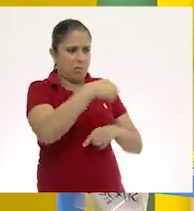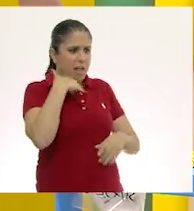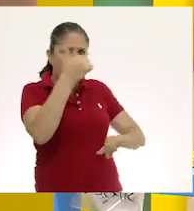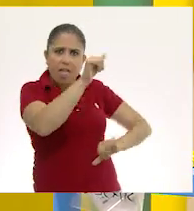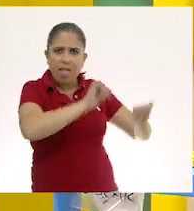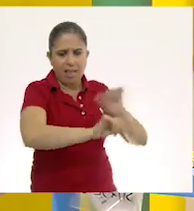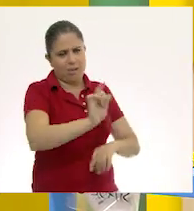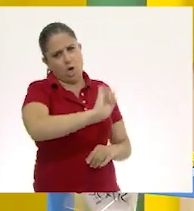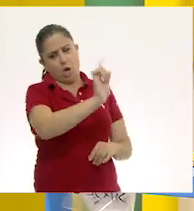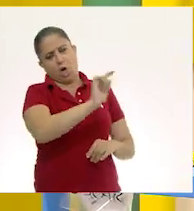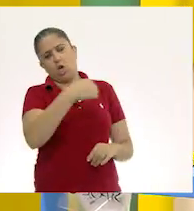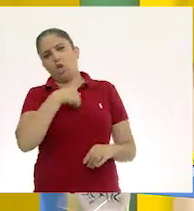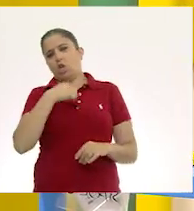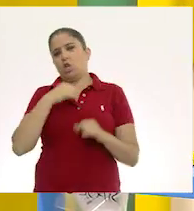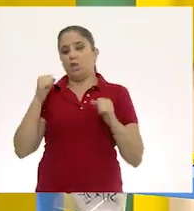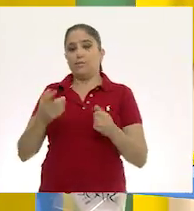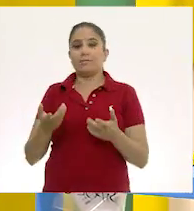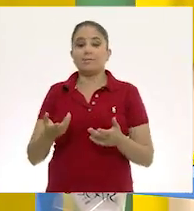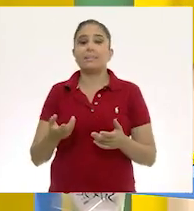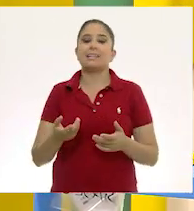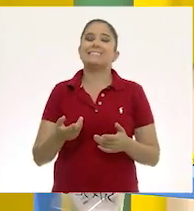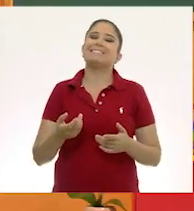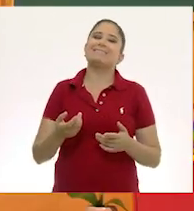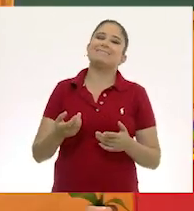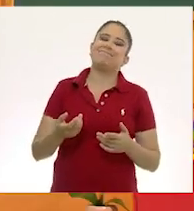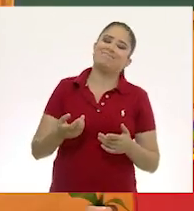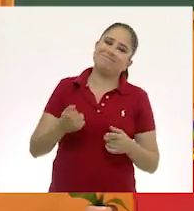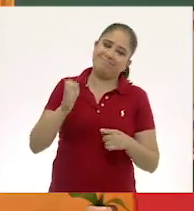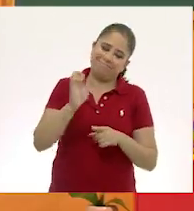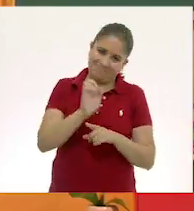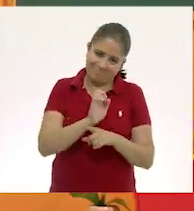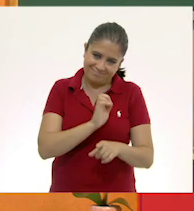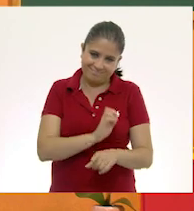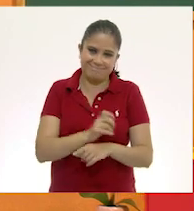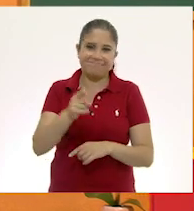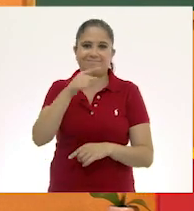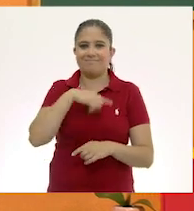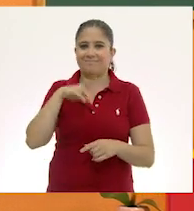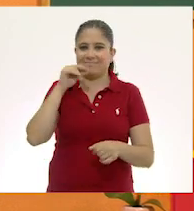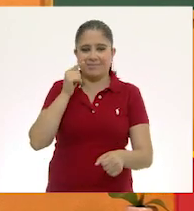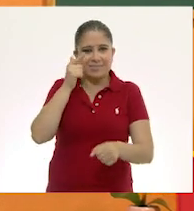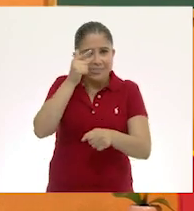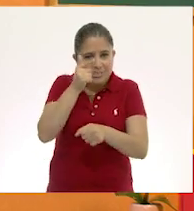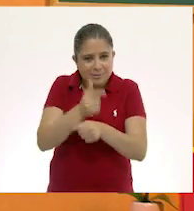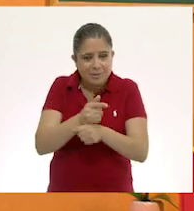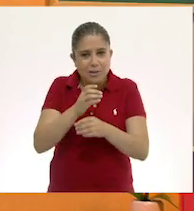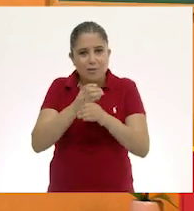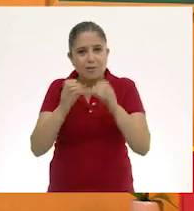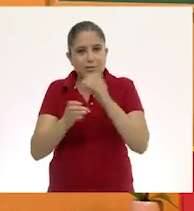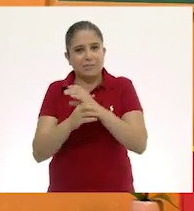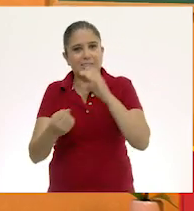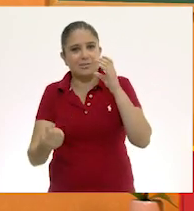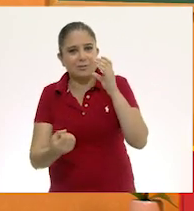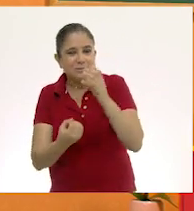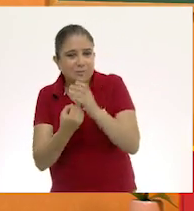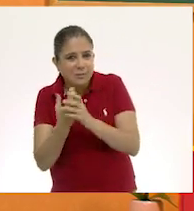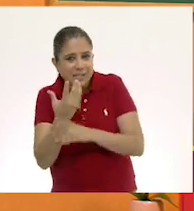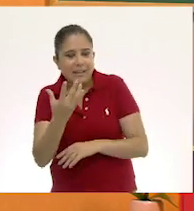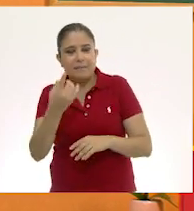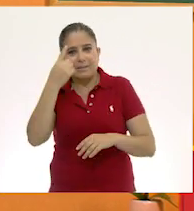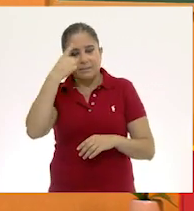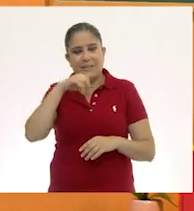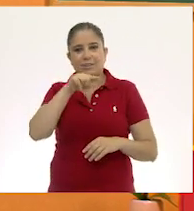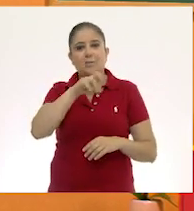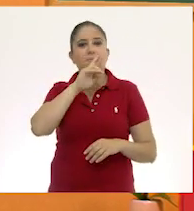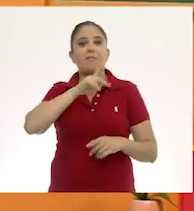tú, yo te presento? Pues entonces no habríamos descubierto esas cosas nuevas y encontrado que